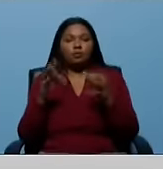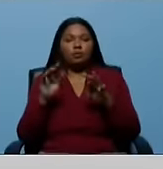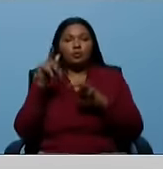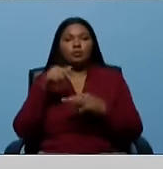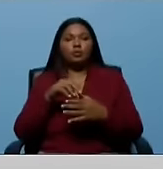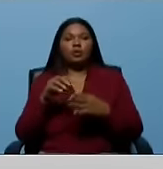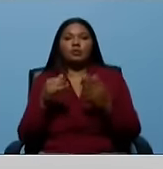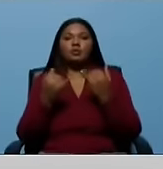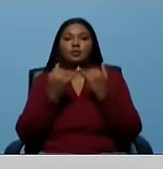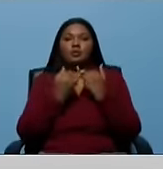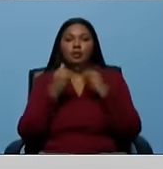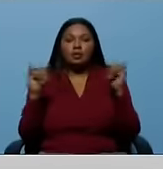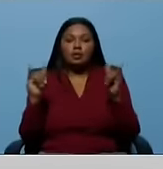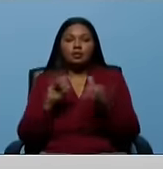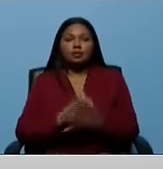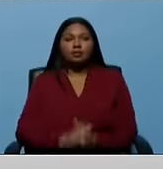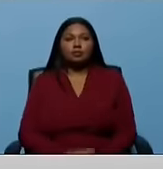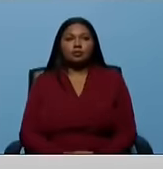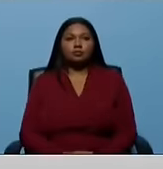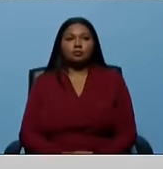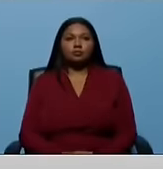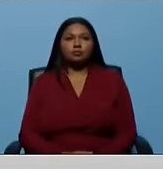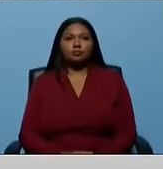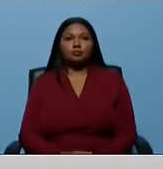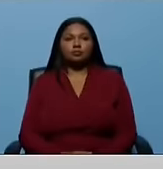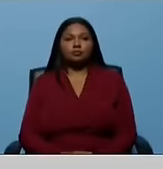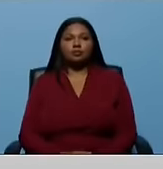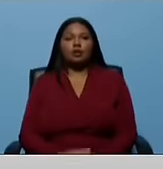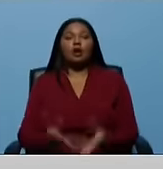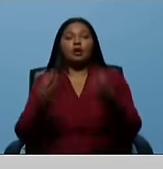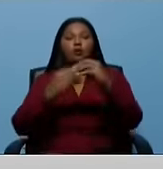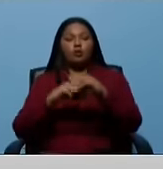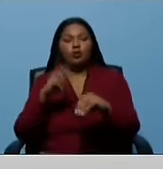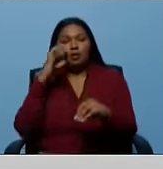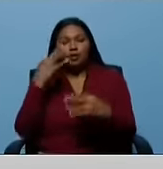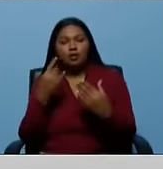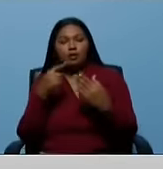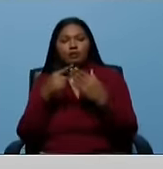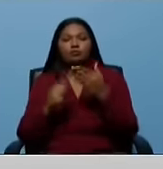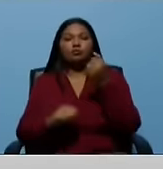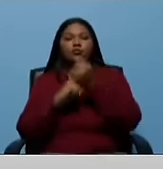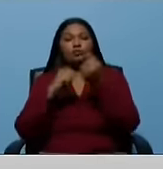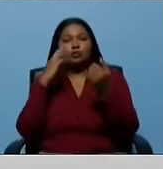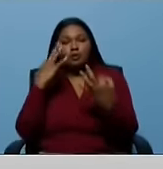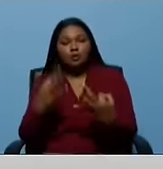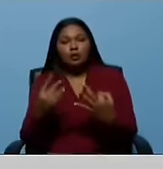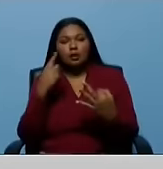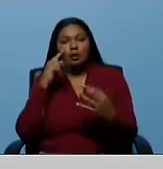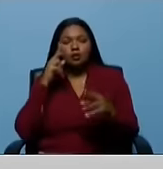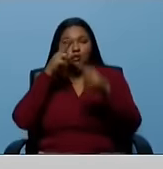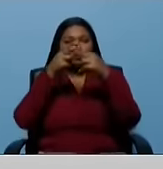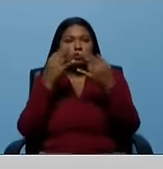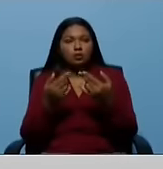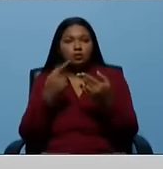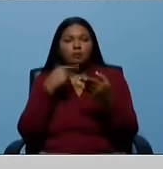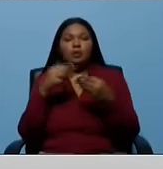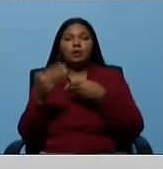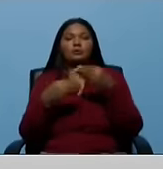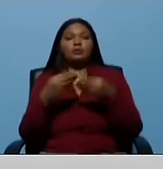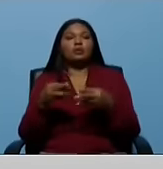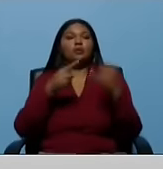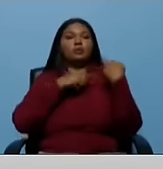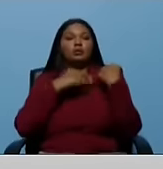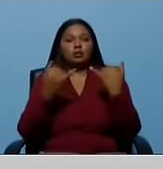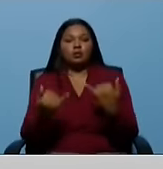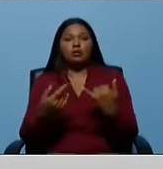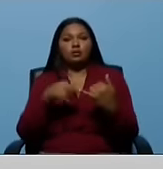independiente una política también acorde a la realidad Porque no hay ningún sustento real para estar reconociendo a Taiwán como los representantes